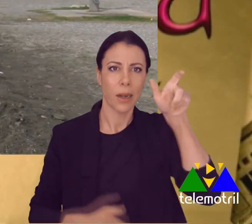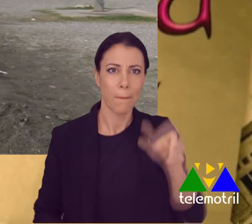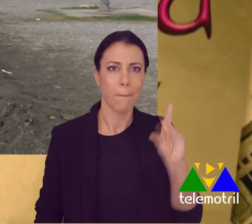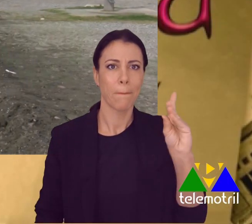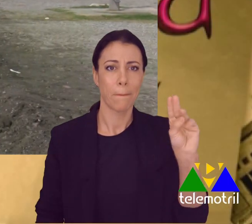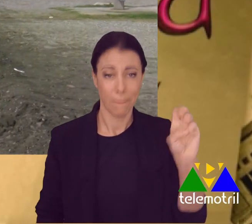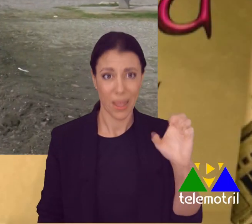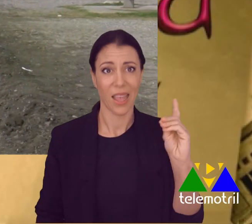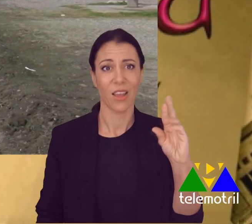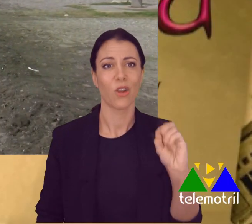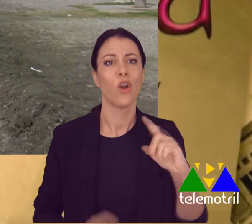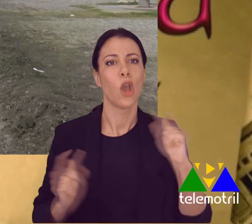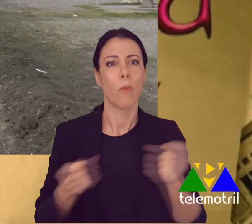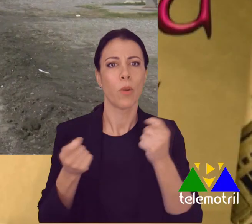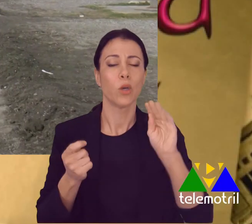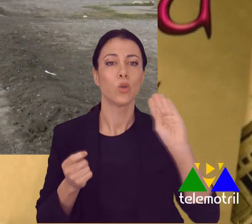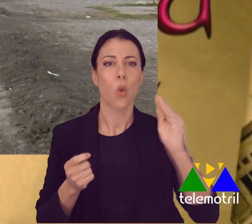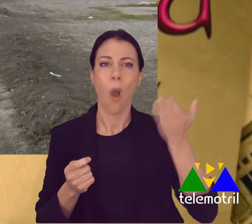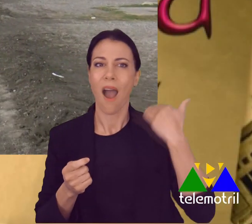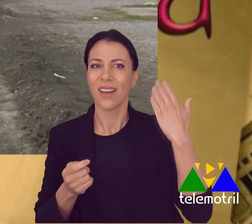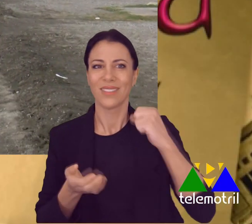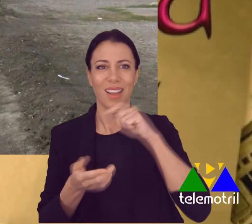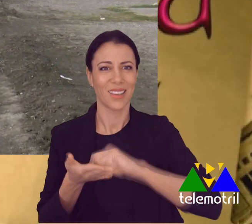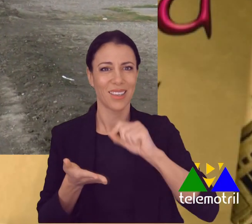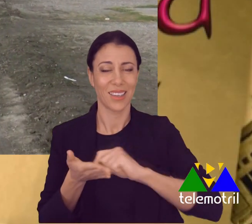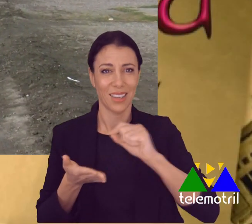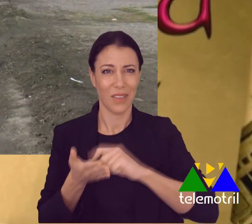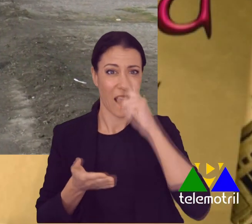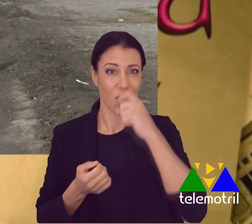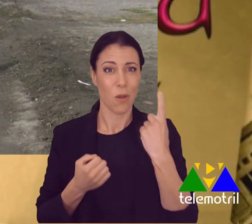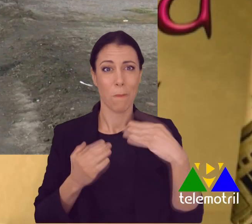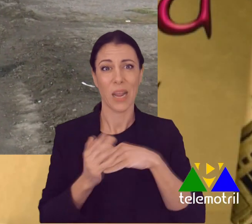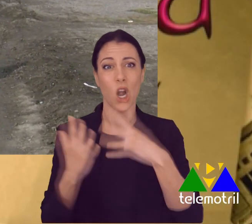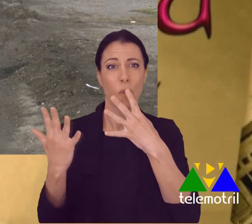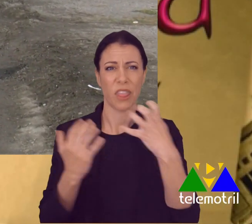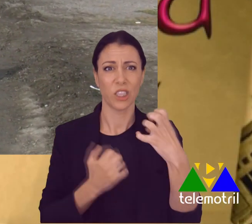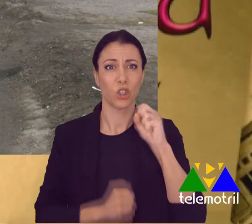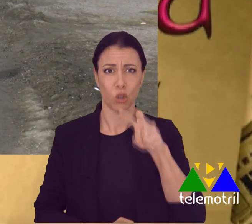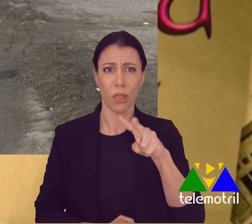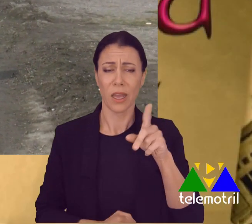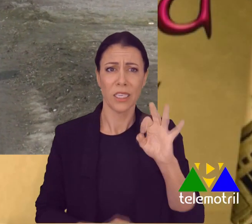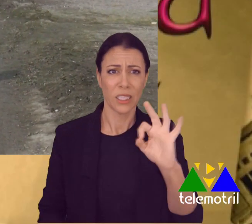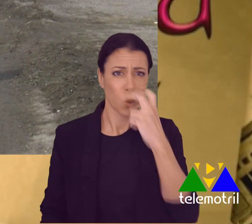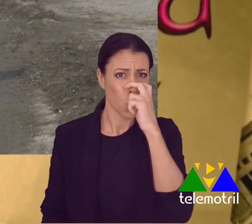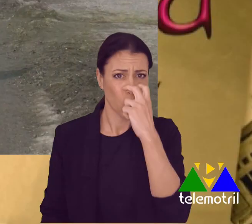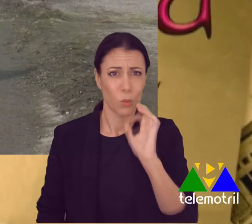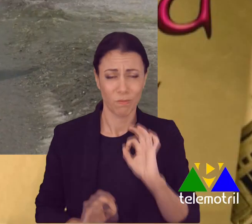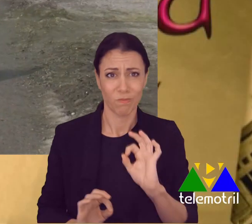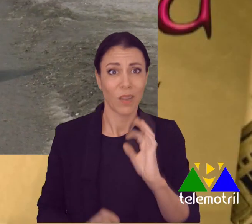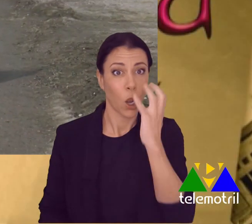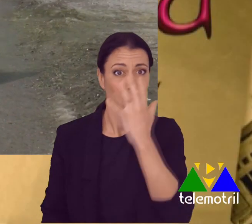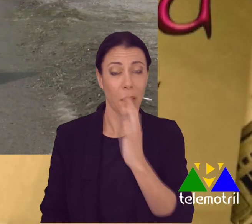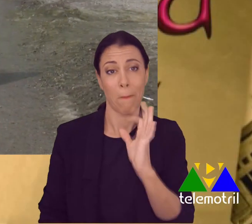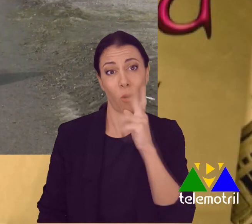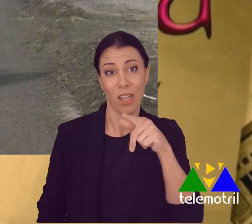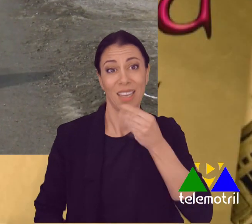de Ilarduya y publicamos sus artículos del motrileño de 1912, un artículo muy curioso sobre la historia de Motril. La verdad es